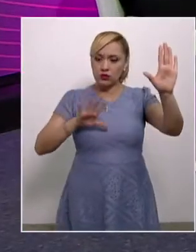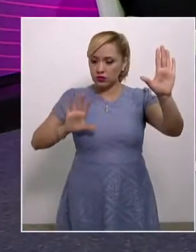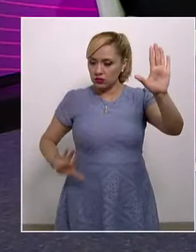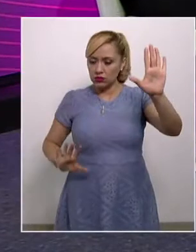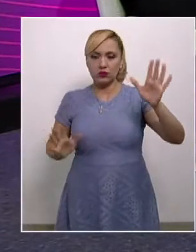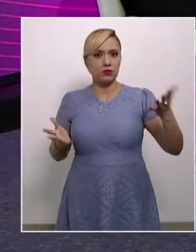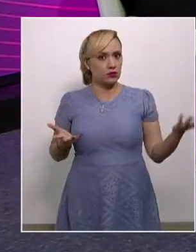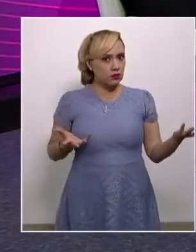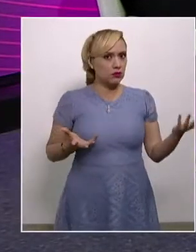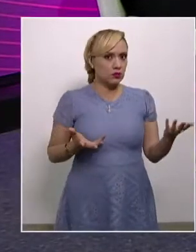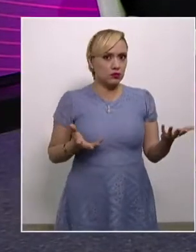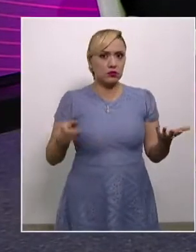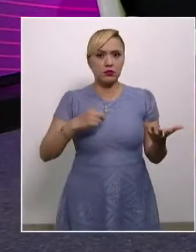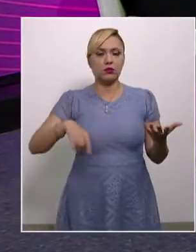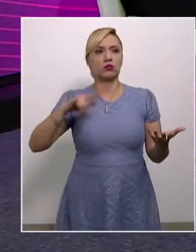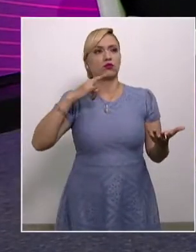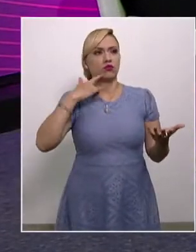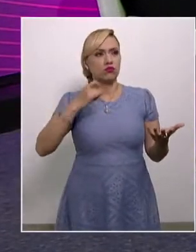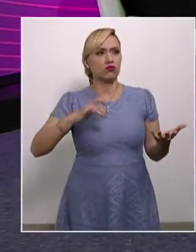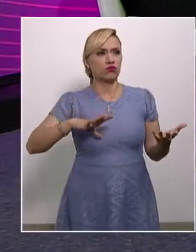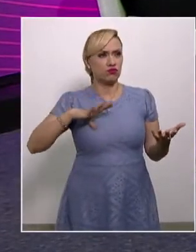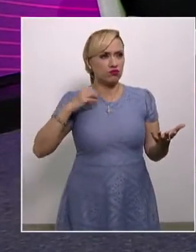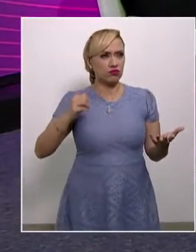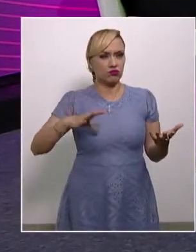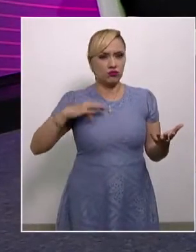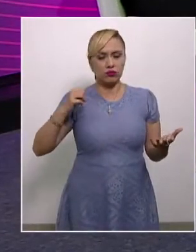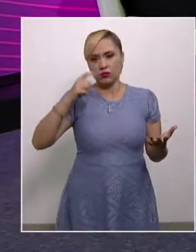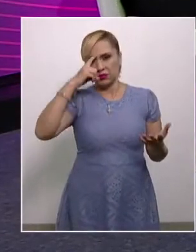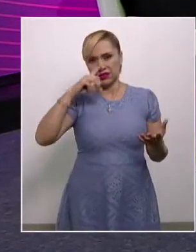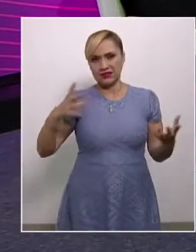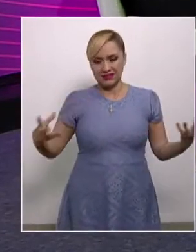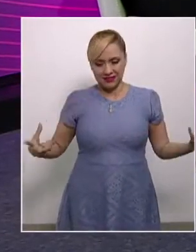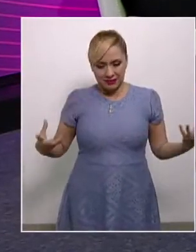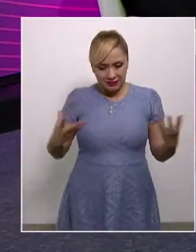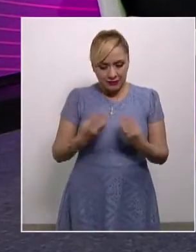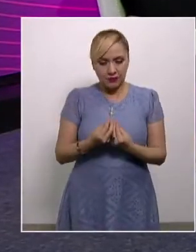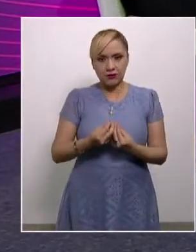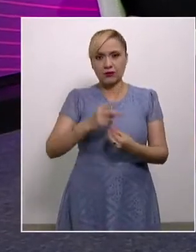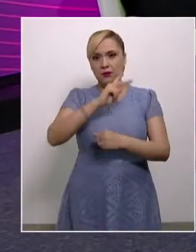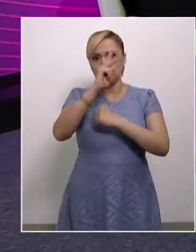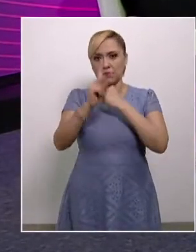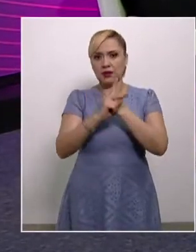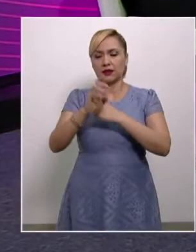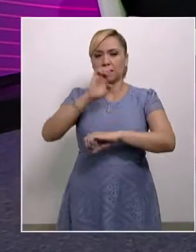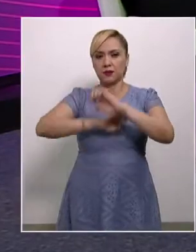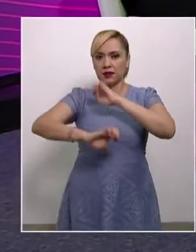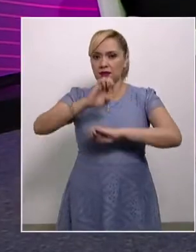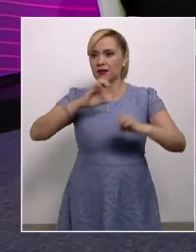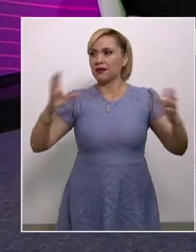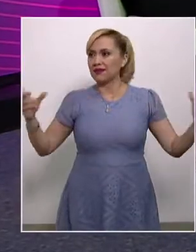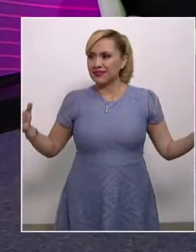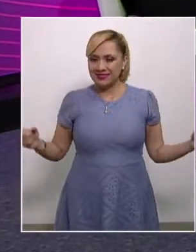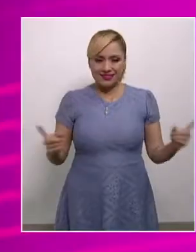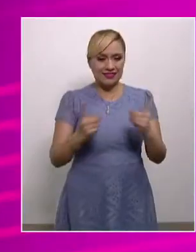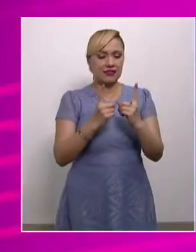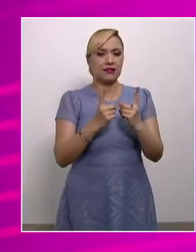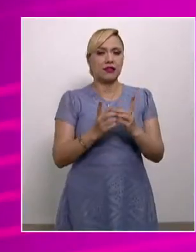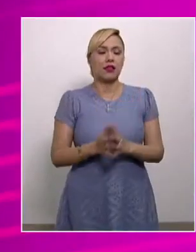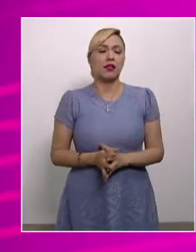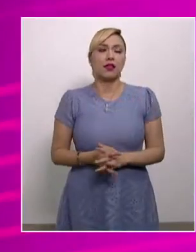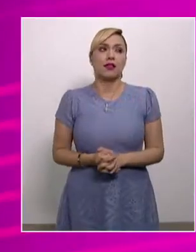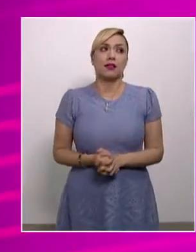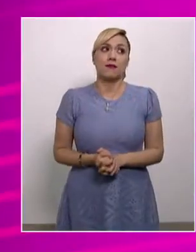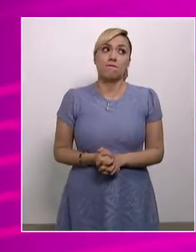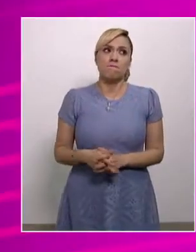estos tipos de esfuerzos de juntar a los países, a los cónsules, pero